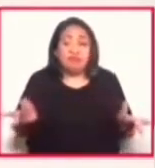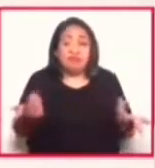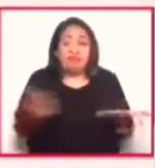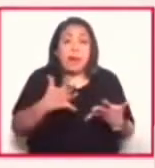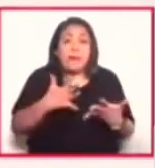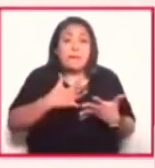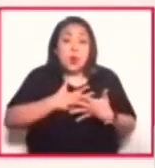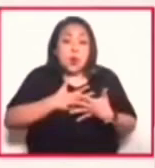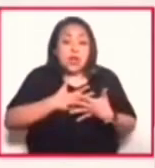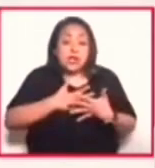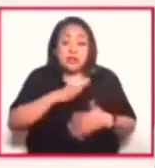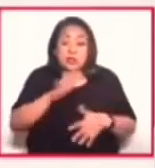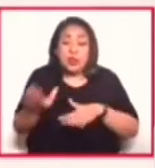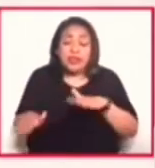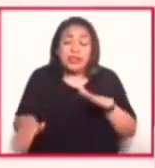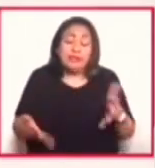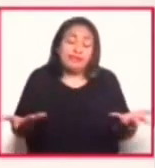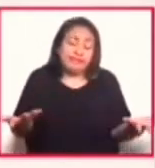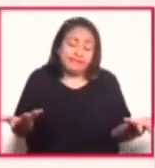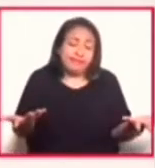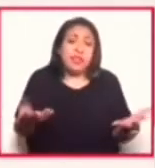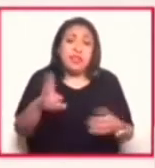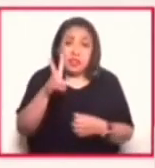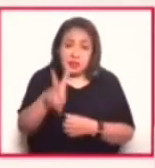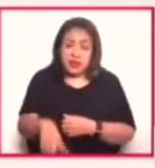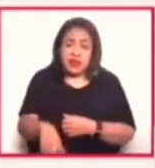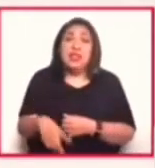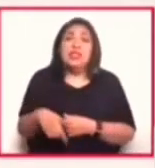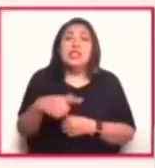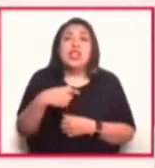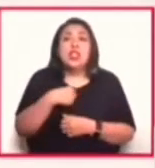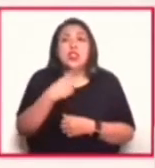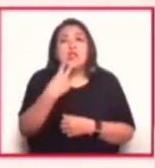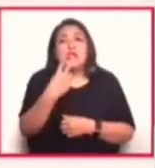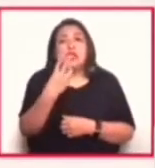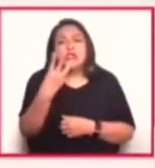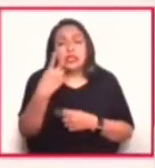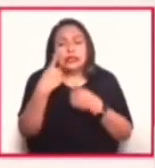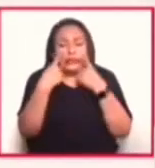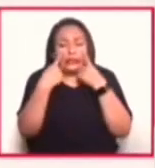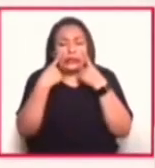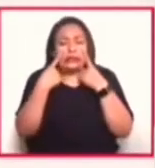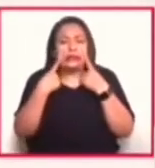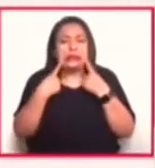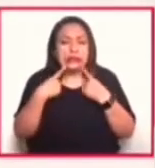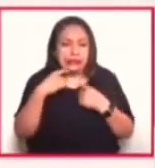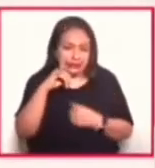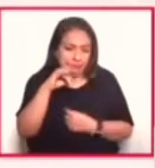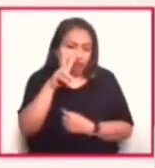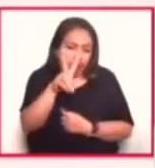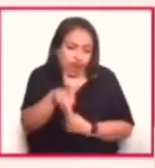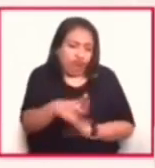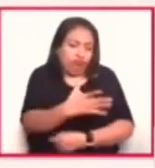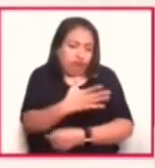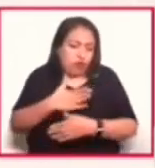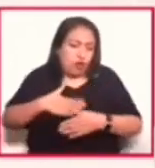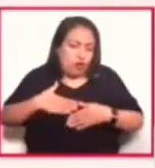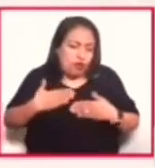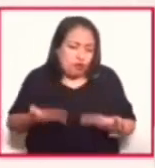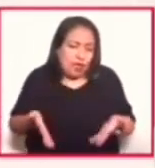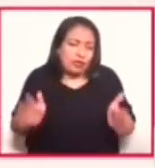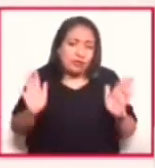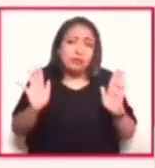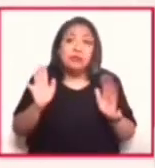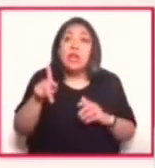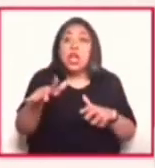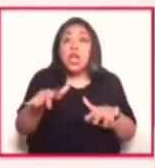año, ¿no? Pues la verdad, no te miento, sí me eché dos, tres lágrimas. Y bueno, pues el